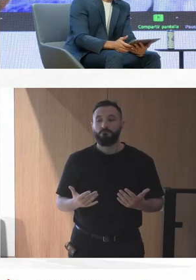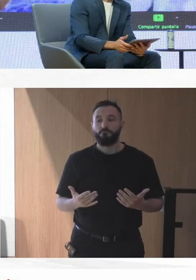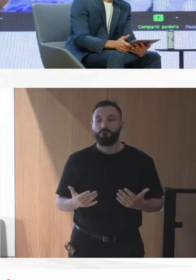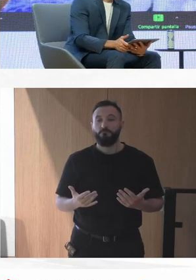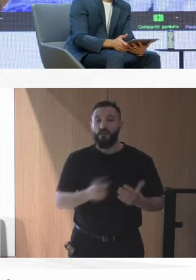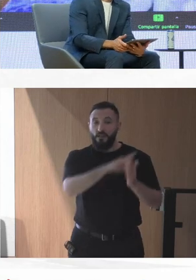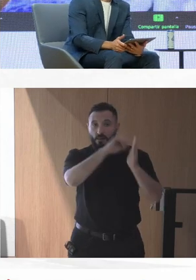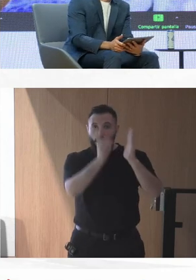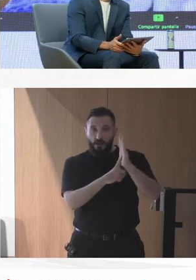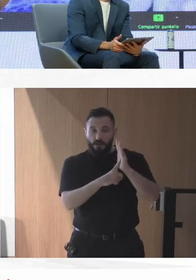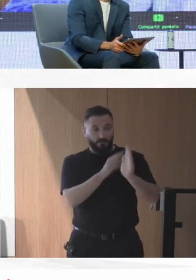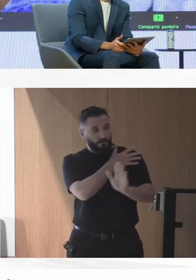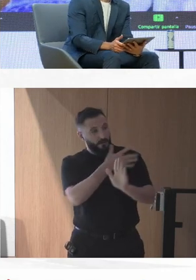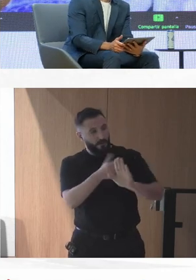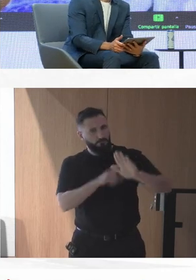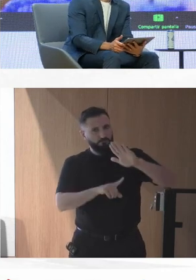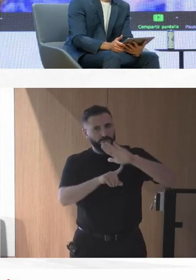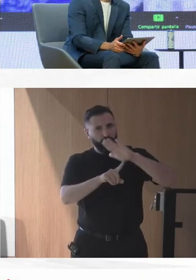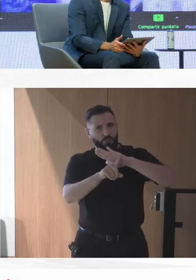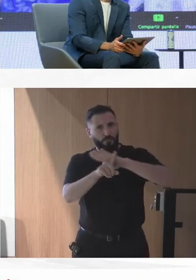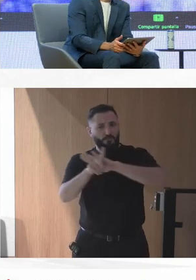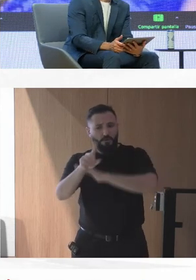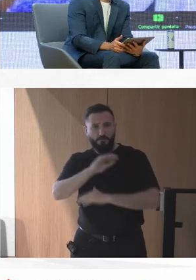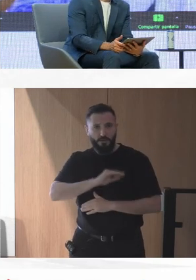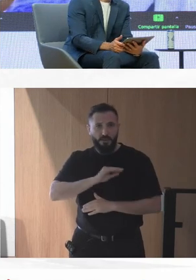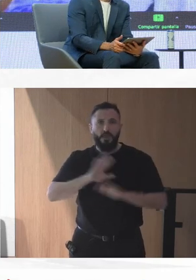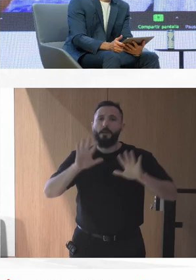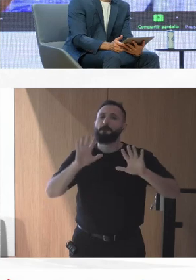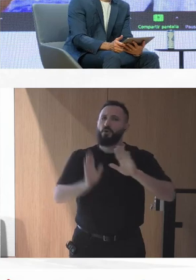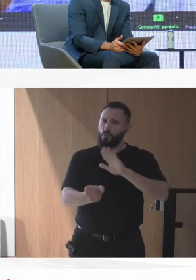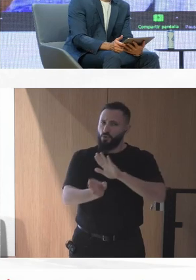la legislación ha avanzado últimamente, sigue habiendo